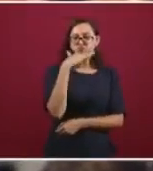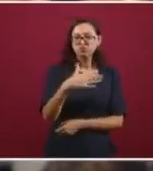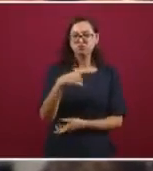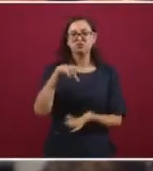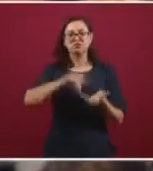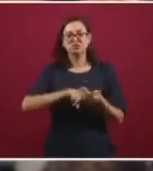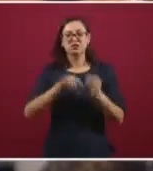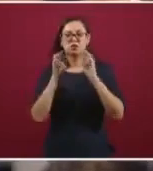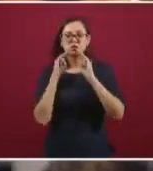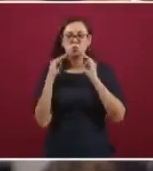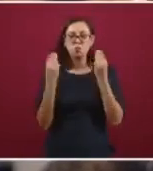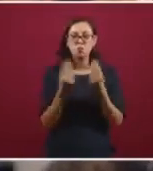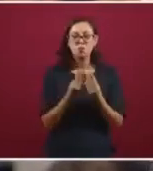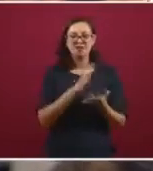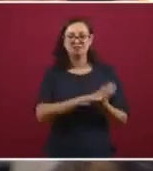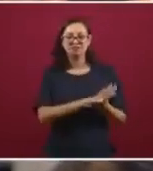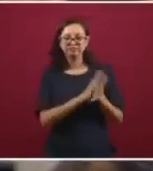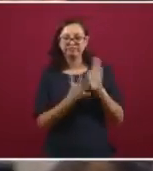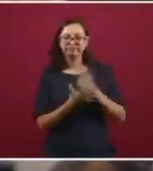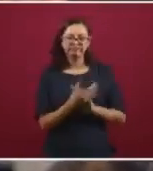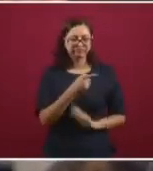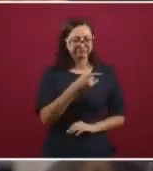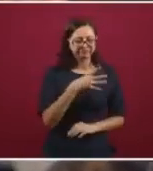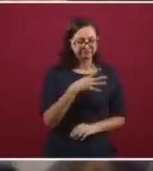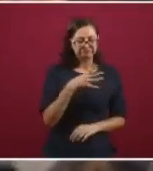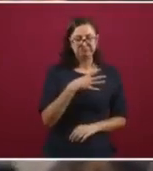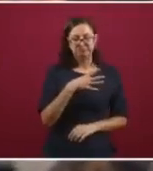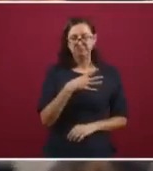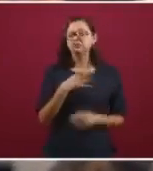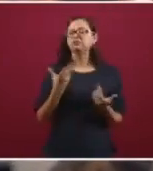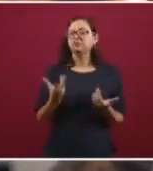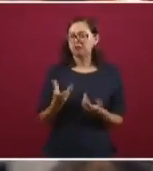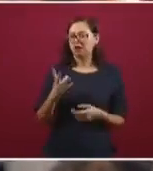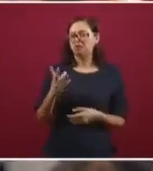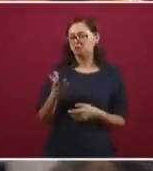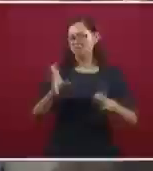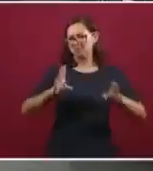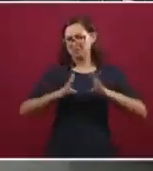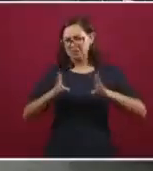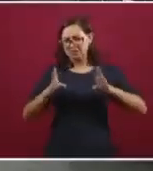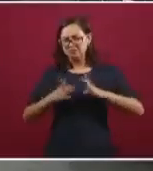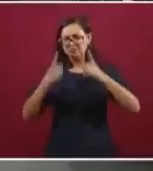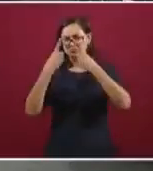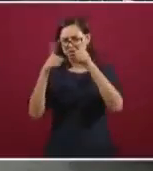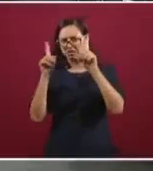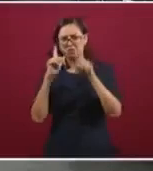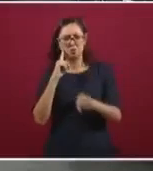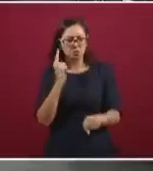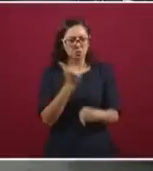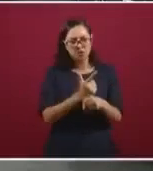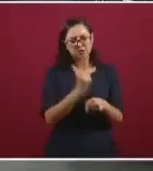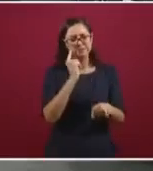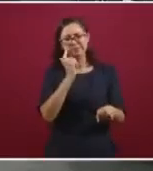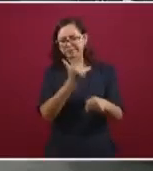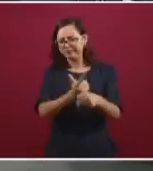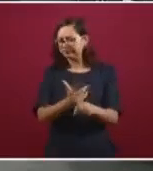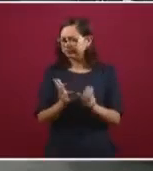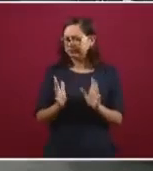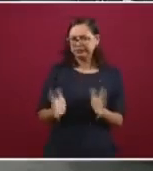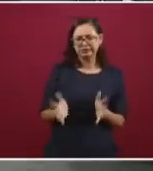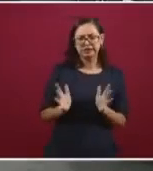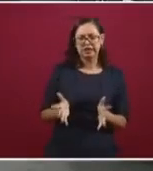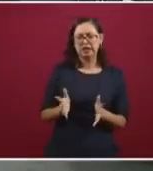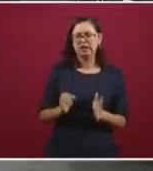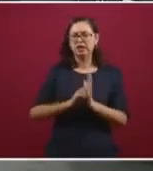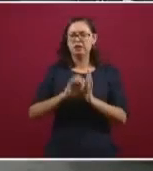estaba ya ahí. Tenemos datos de inteligencia naval, inteligencia militar, que, por ejemplo,